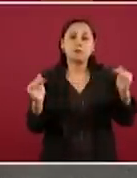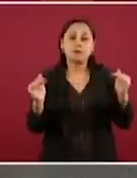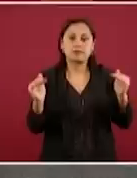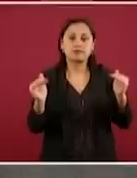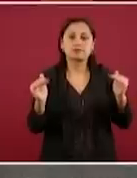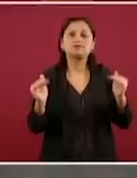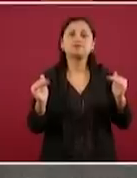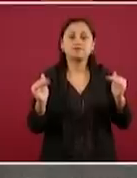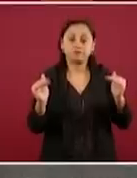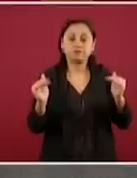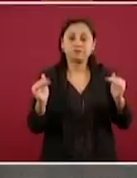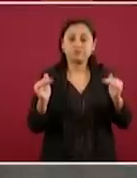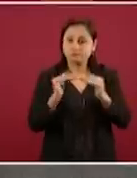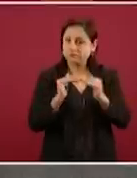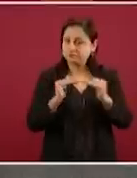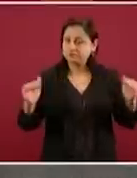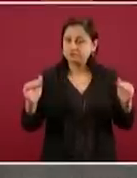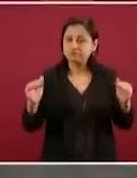a la mitad.